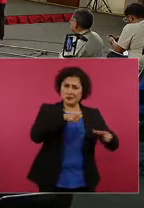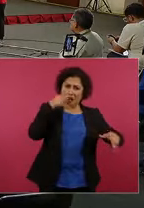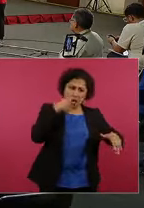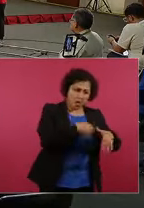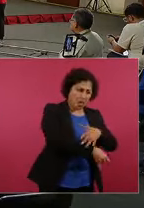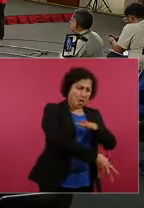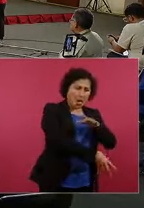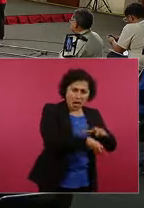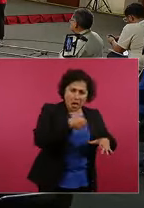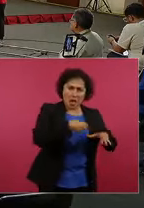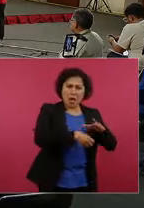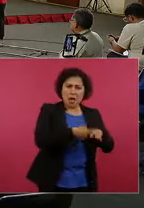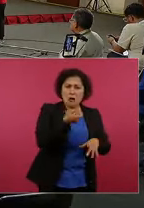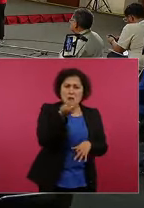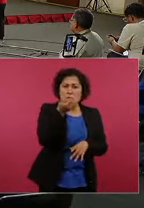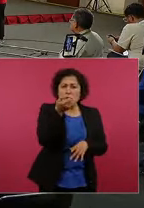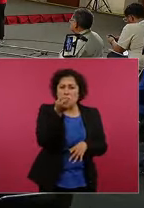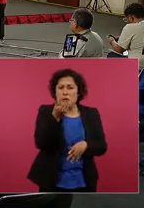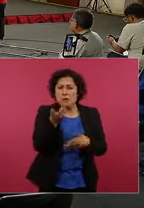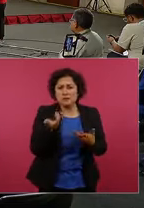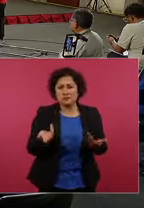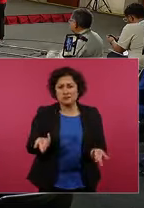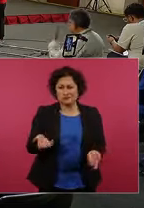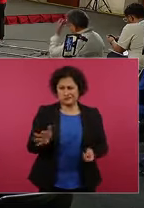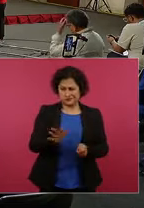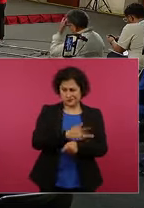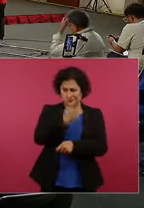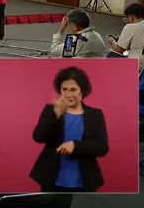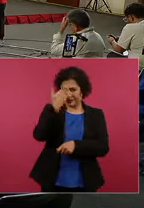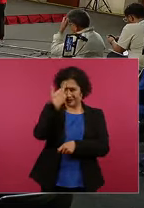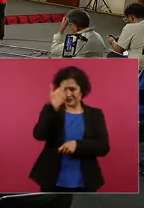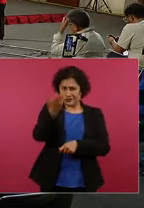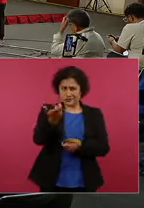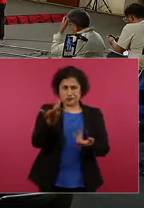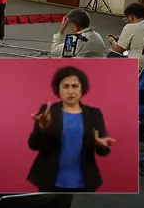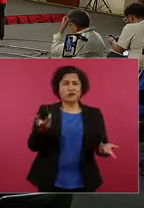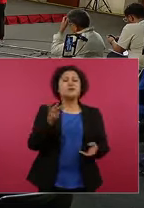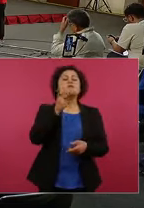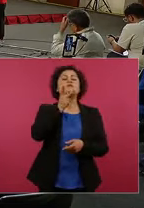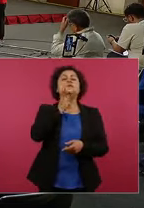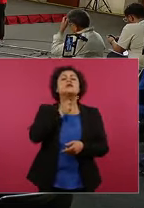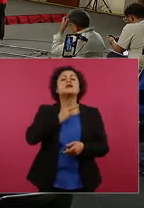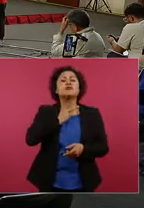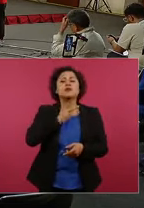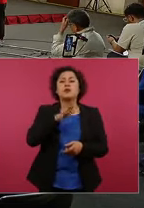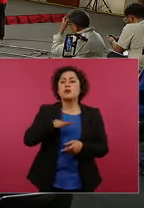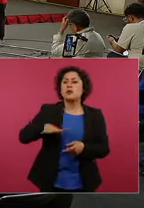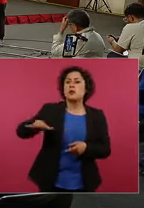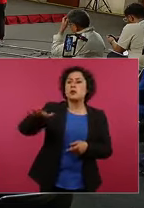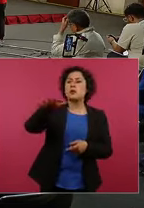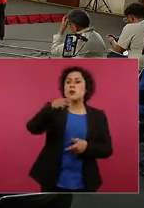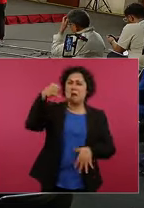¿Por qué? Si el petróleo está en tierra y en aguas someras,